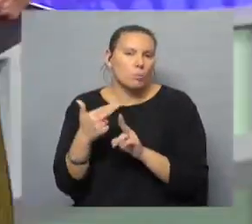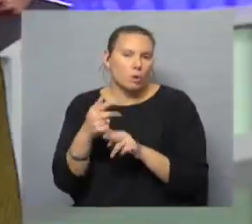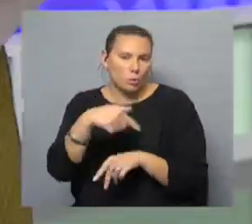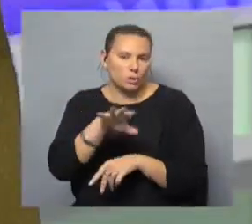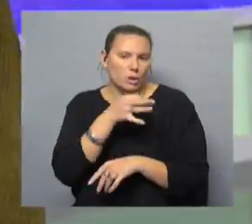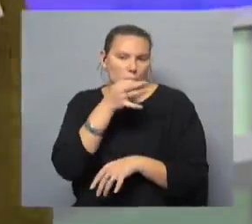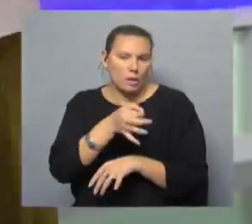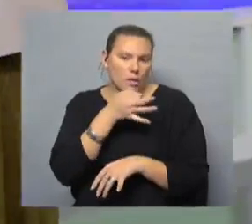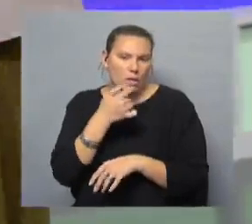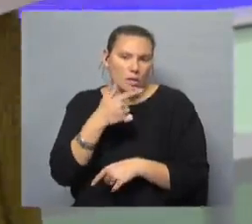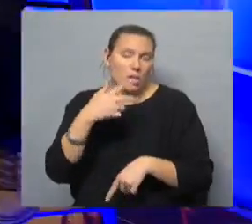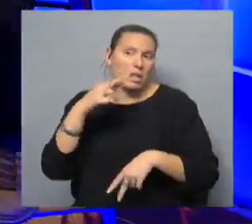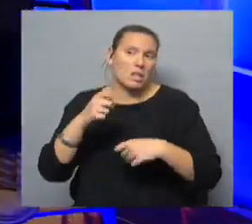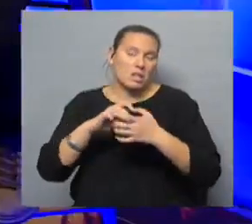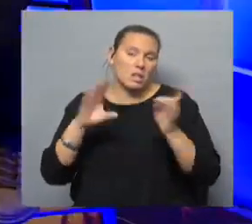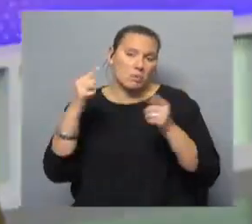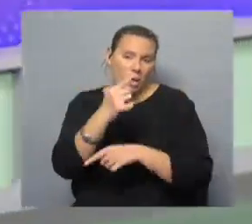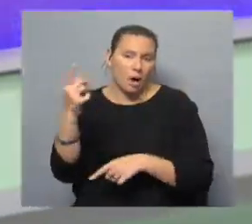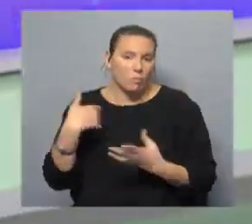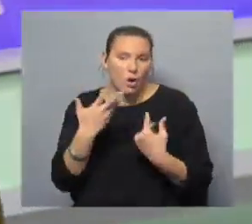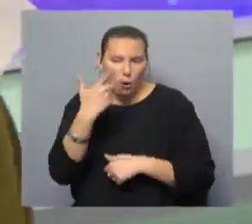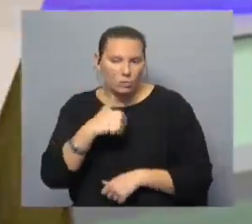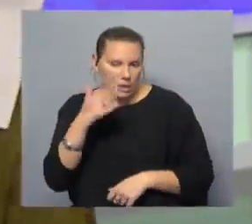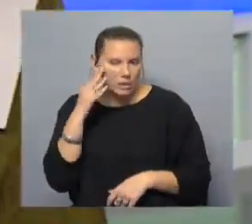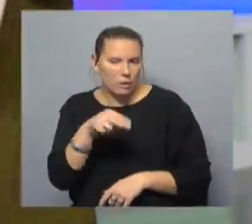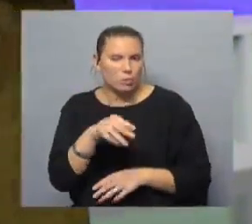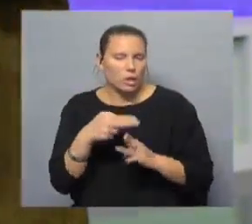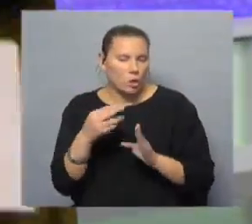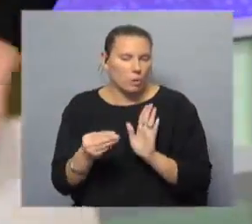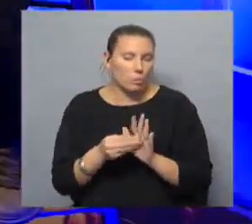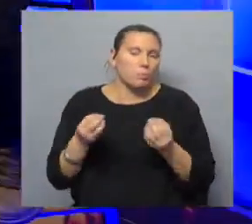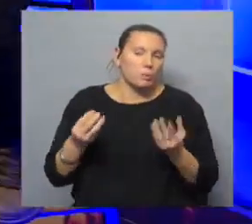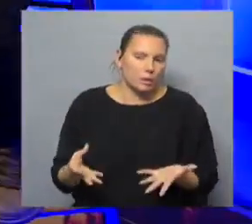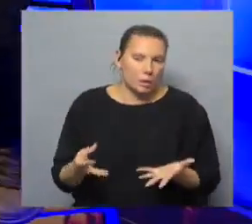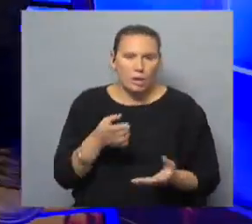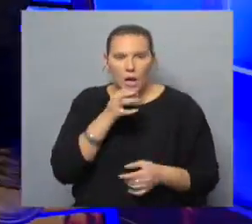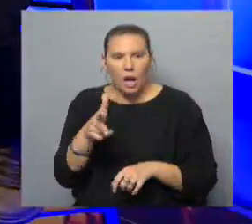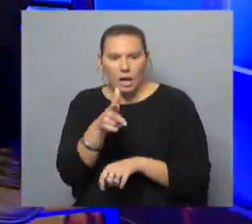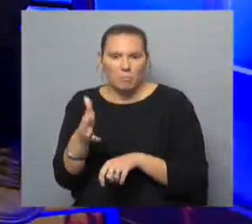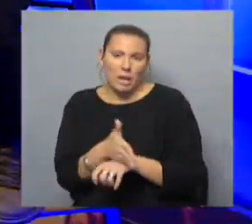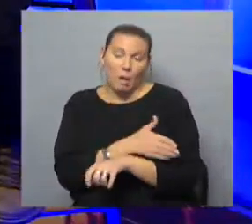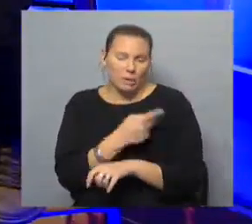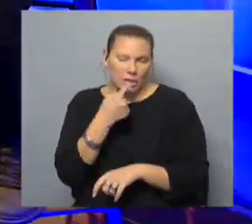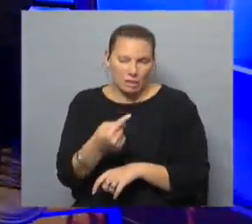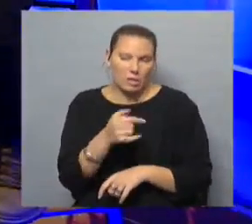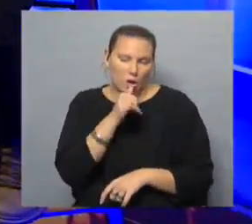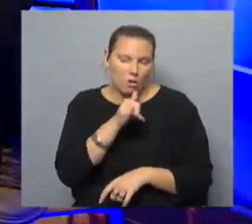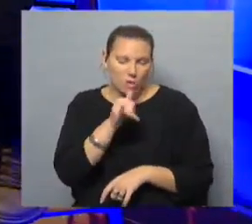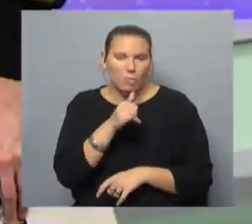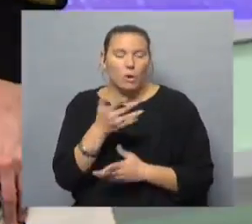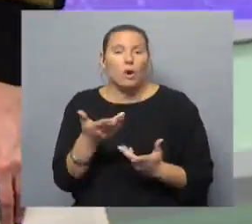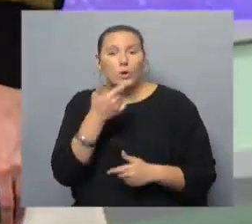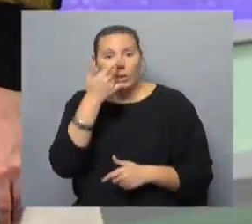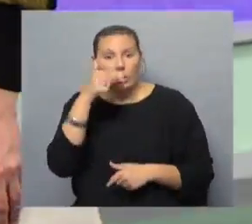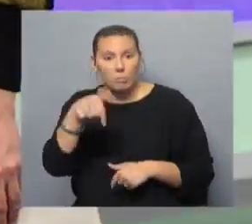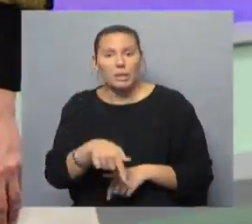decir si dejan a la libre interpretación, pero nos gustaría saber cuál es la interpretación de ellos. Lo decimos fuera de cámara, le contamos. Está perfecto. Ulises, nos interesa